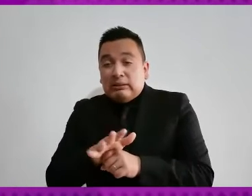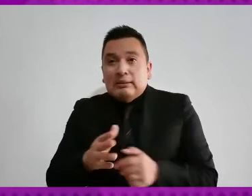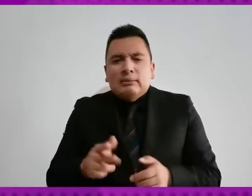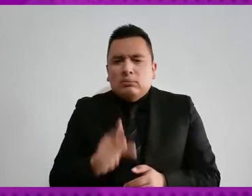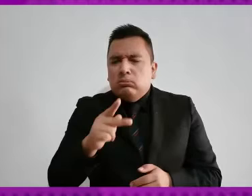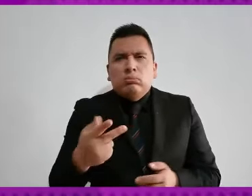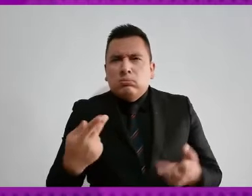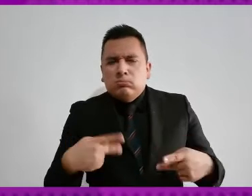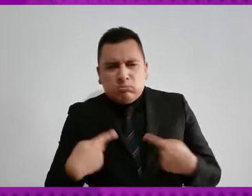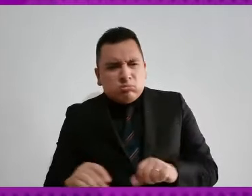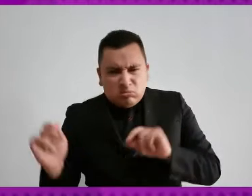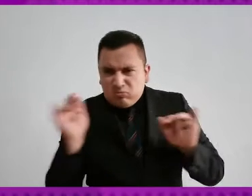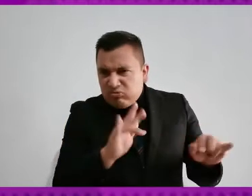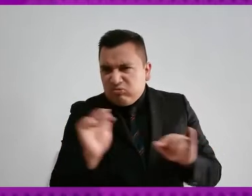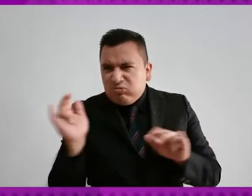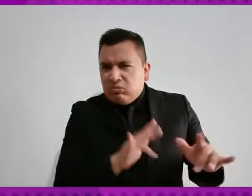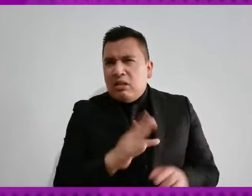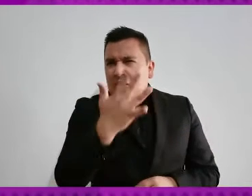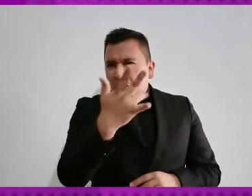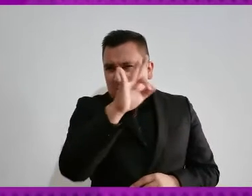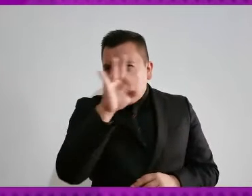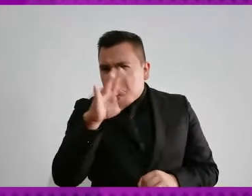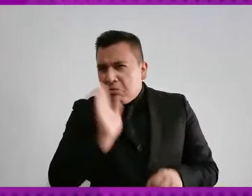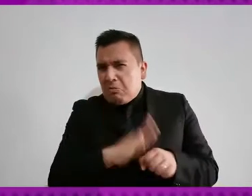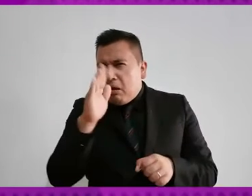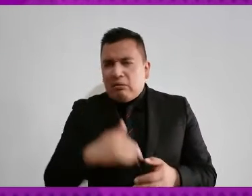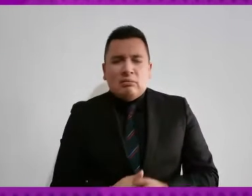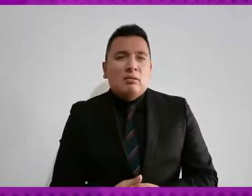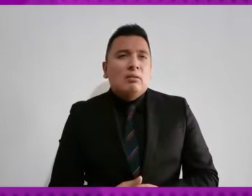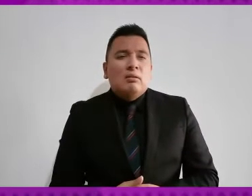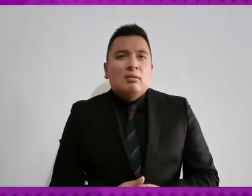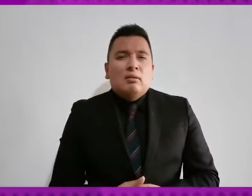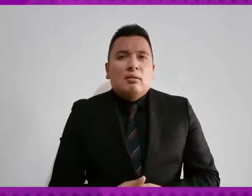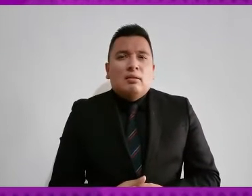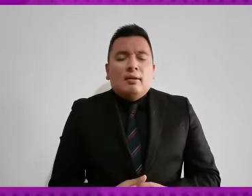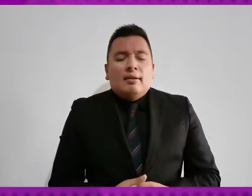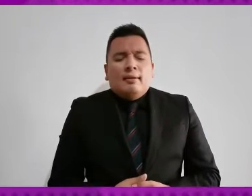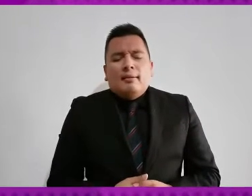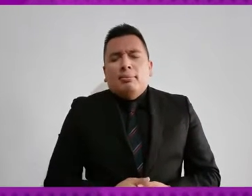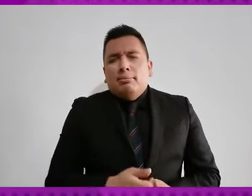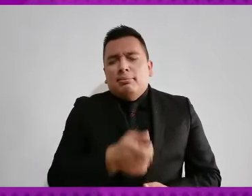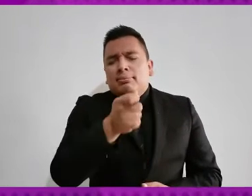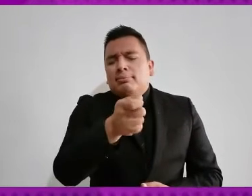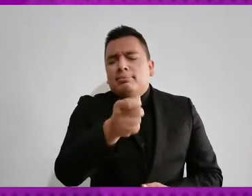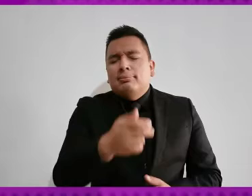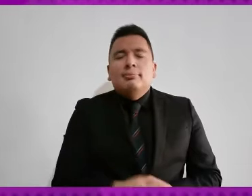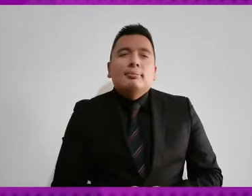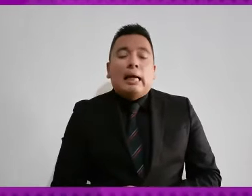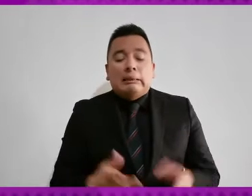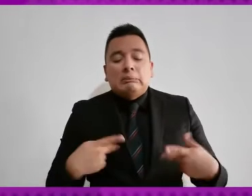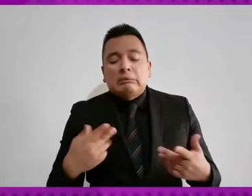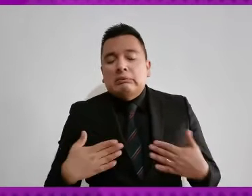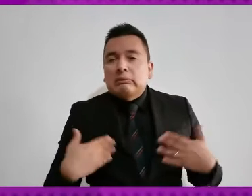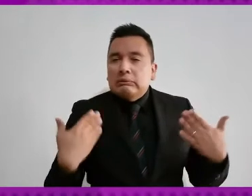50% del electorado acudió a las casillas el pasado 6 de junio. Esto significa que hay confianza